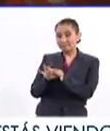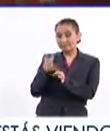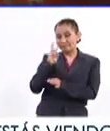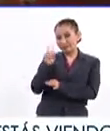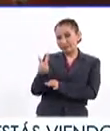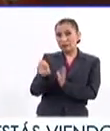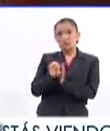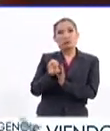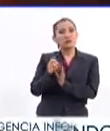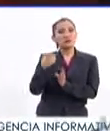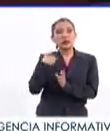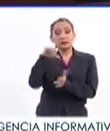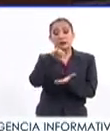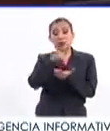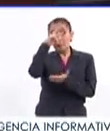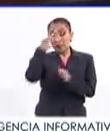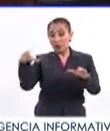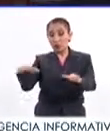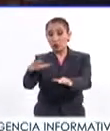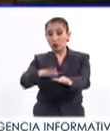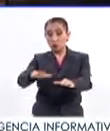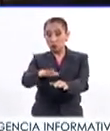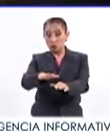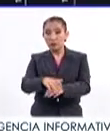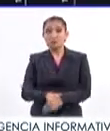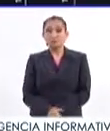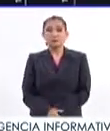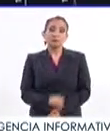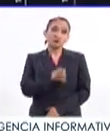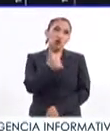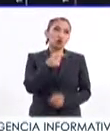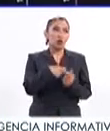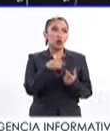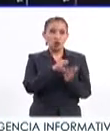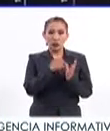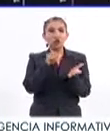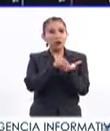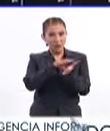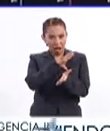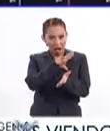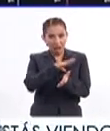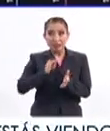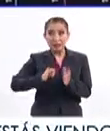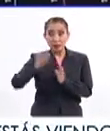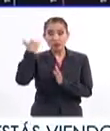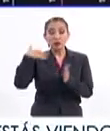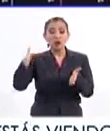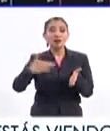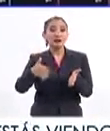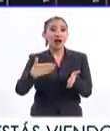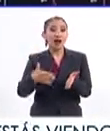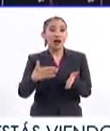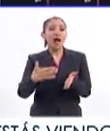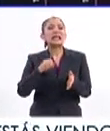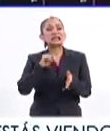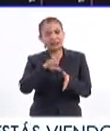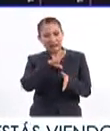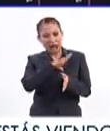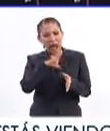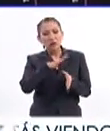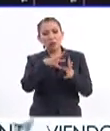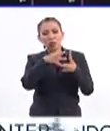característico, sobre todo del centro de México, ¿no? Sí, sí. Otro elemento en particular pues es la cocina, aun cuando se ha